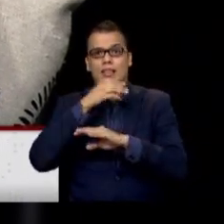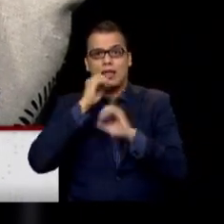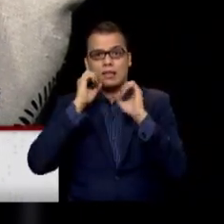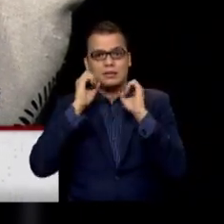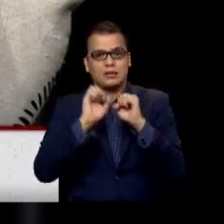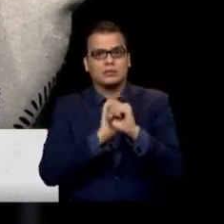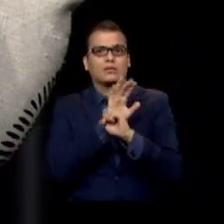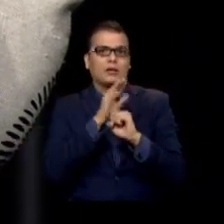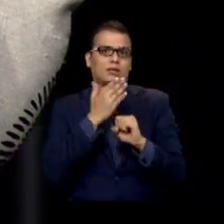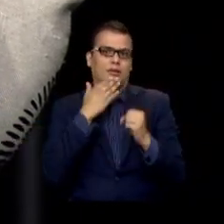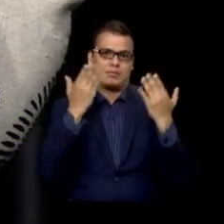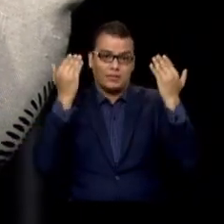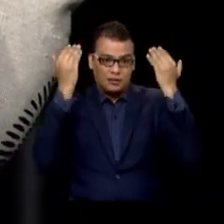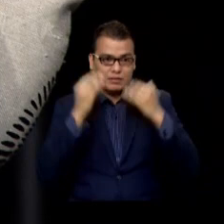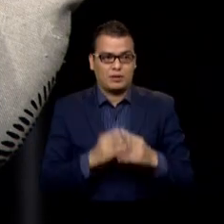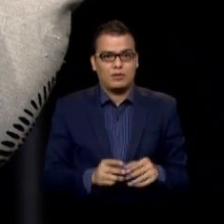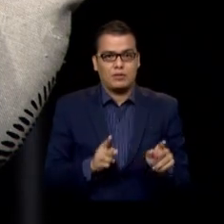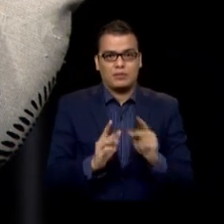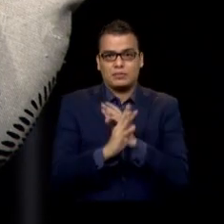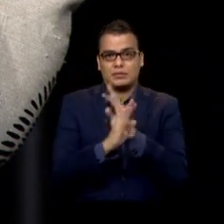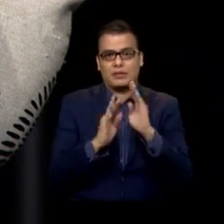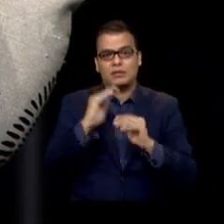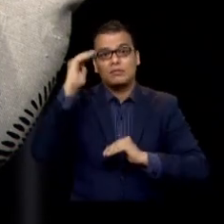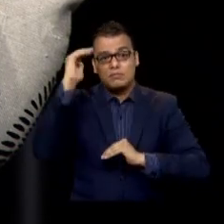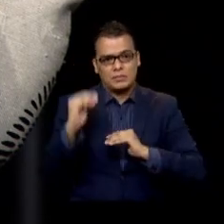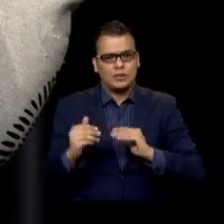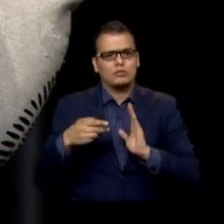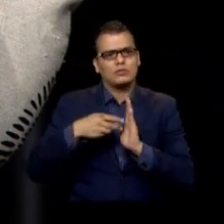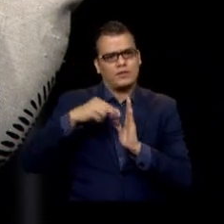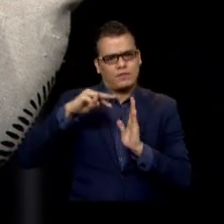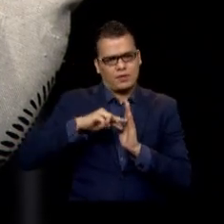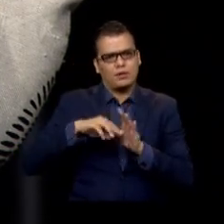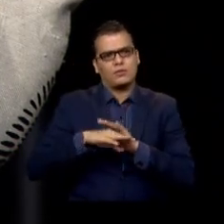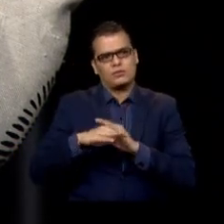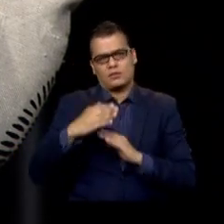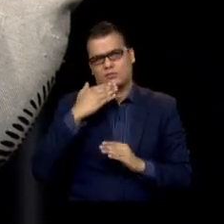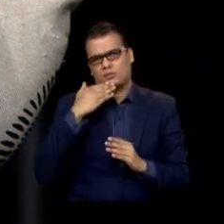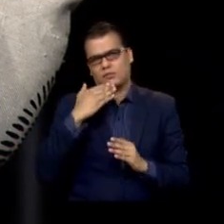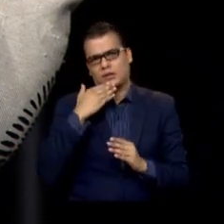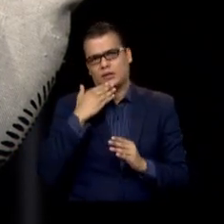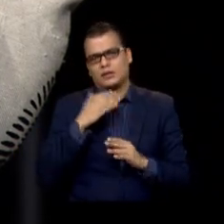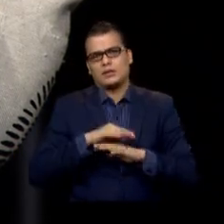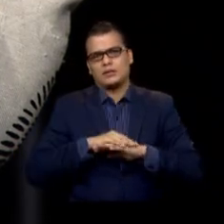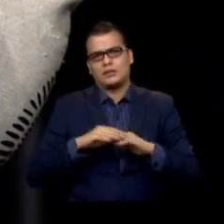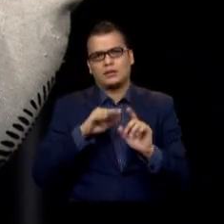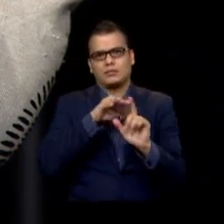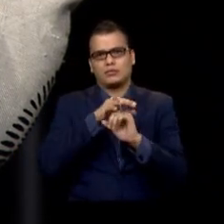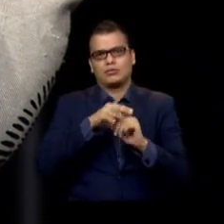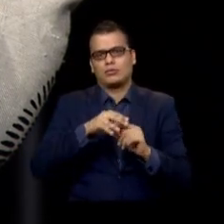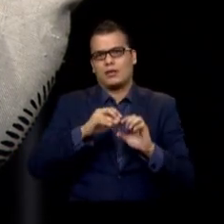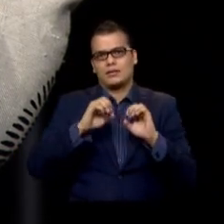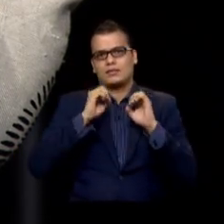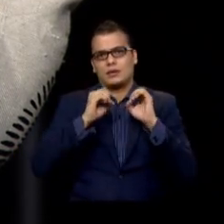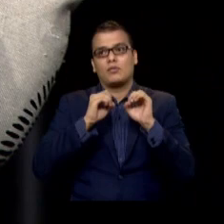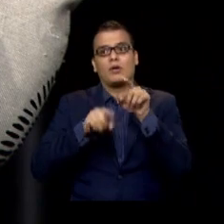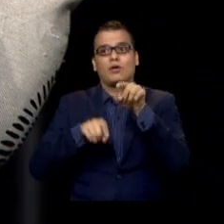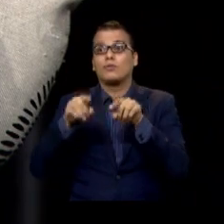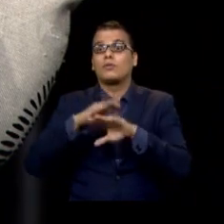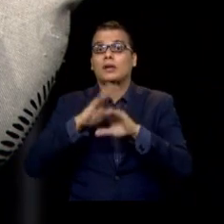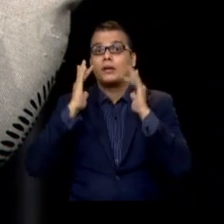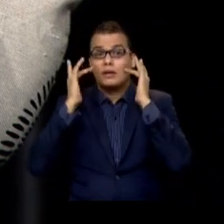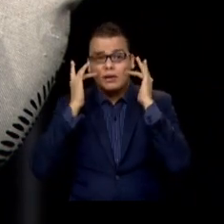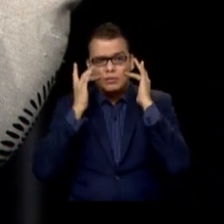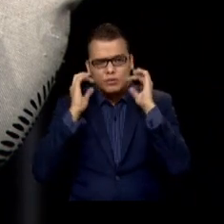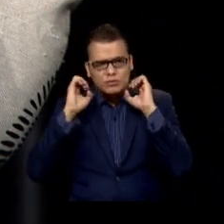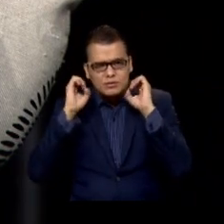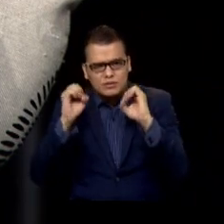Desde luego, entre menos gente camine la calle, tenemos menos posibilidad, pero hay municipios donde definitivamente el virus no ha llegado. Lo